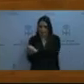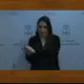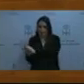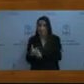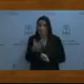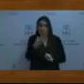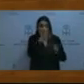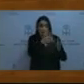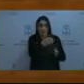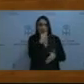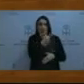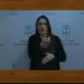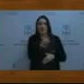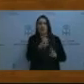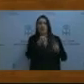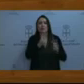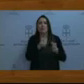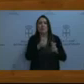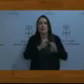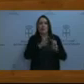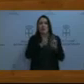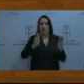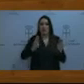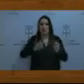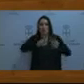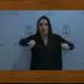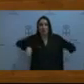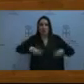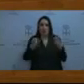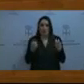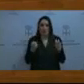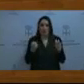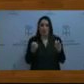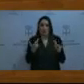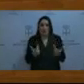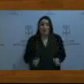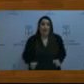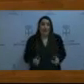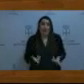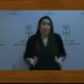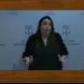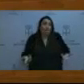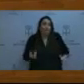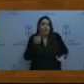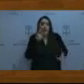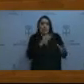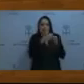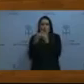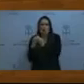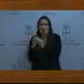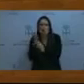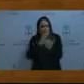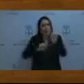hablaban también de lo que es la actualización de las páginas web. No es un gasto elegible, los grupos se encuentran con problemas. Es verdad que